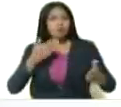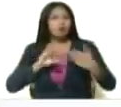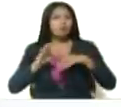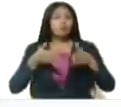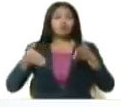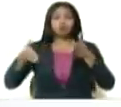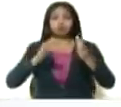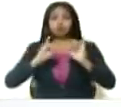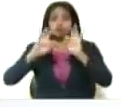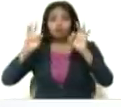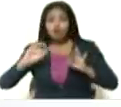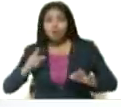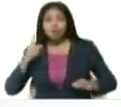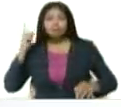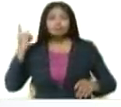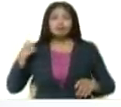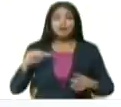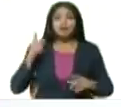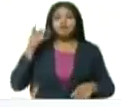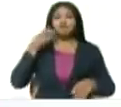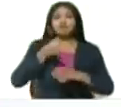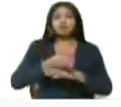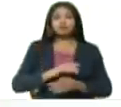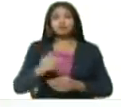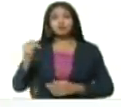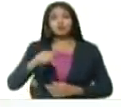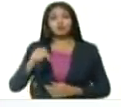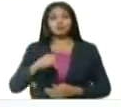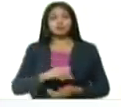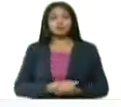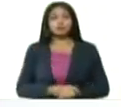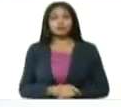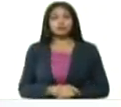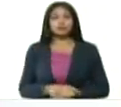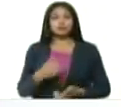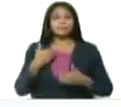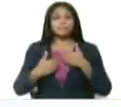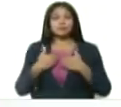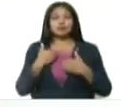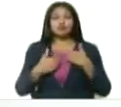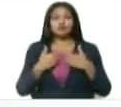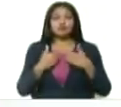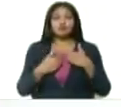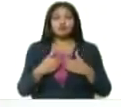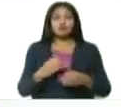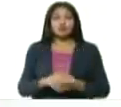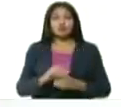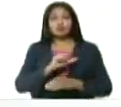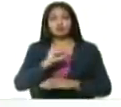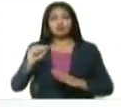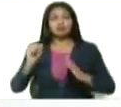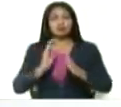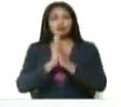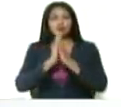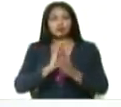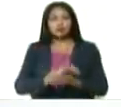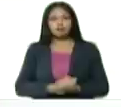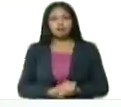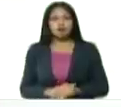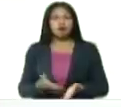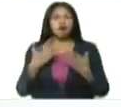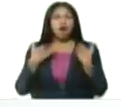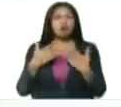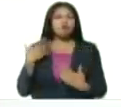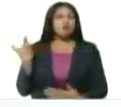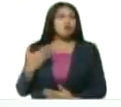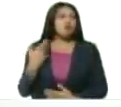camino que tenemos que transitar. Hoy, miércoles de Semana Santa, una Semana Santa calurosa. Yo le